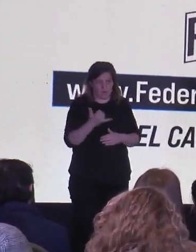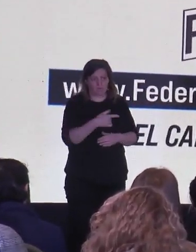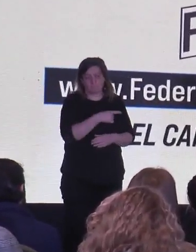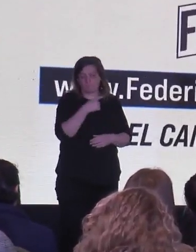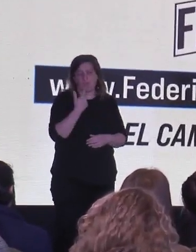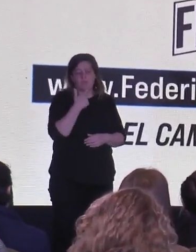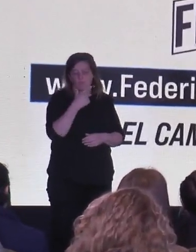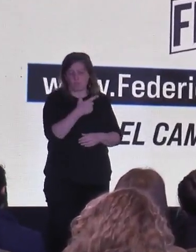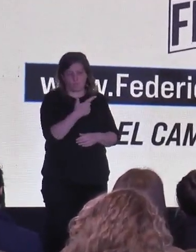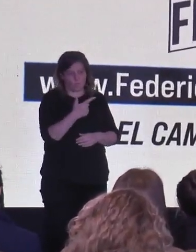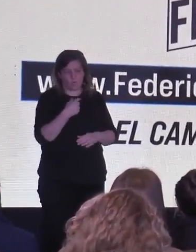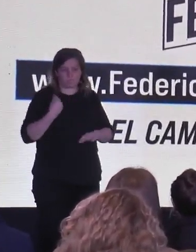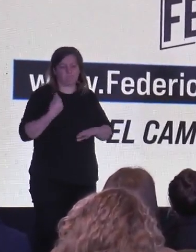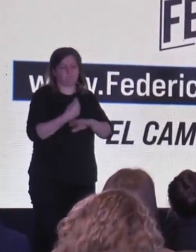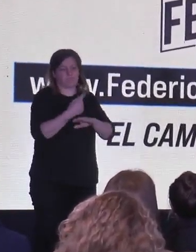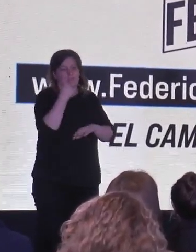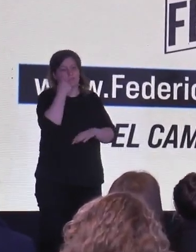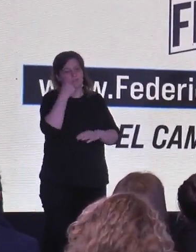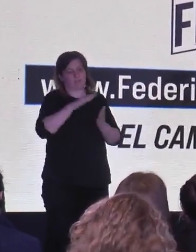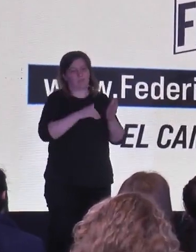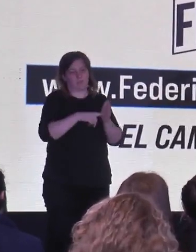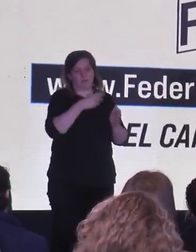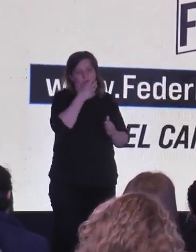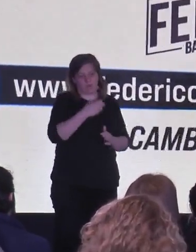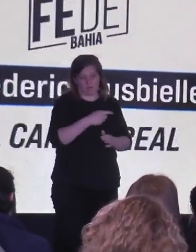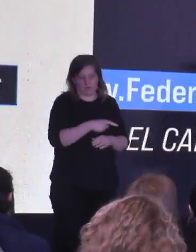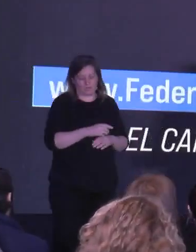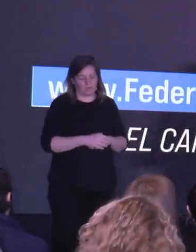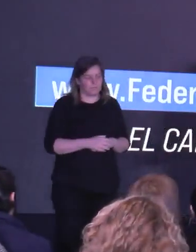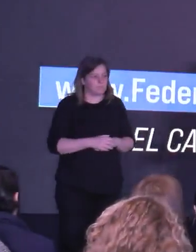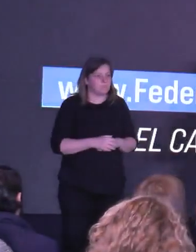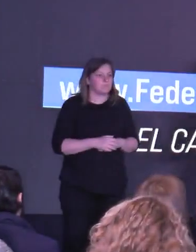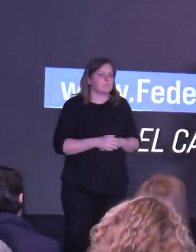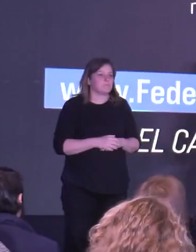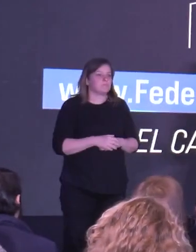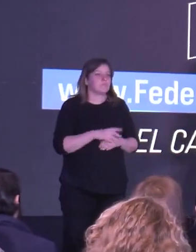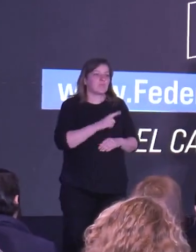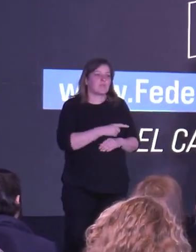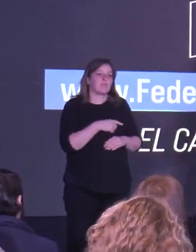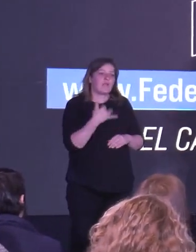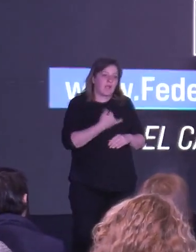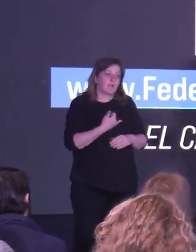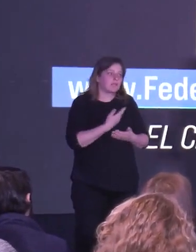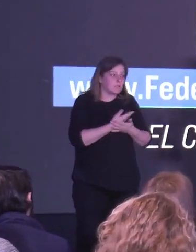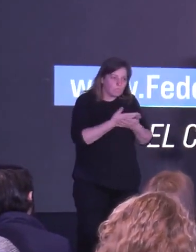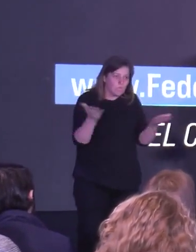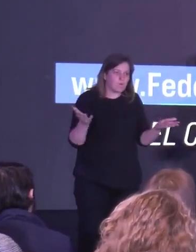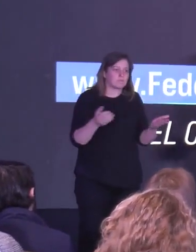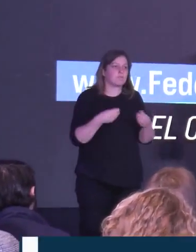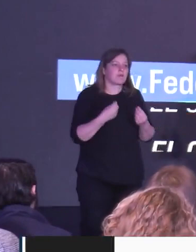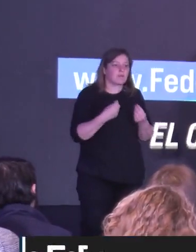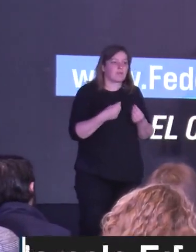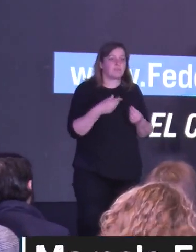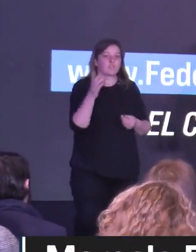intendente de la ciudad, con una cuota de generosidad. Lo pone en consideración para seguir